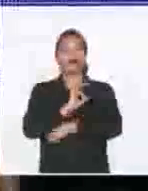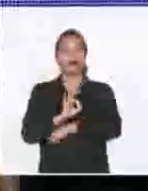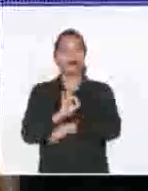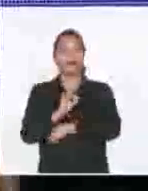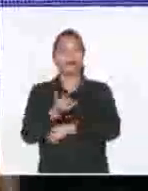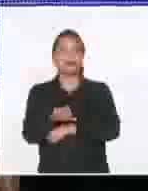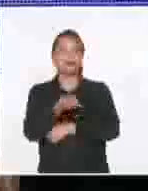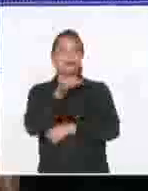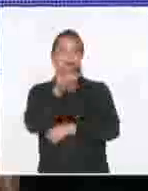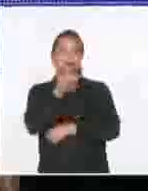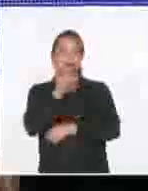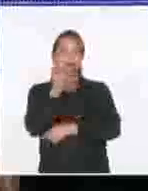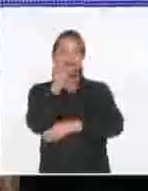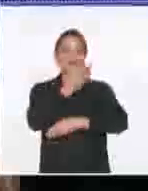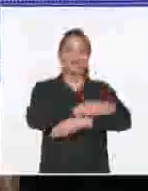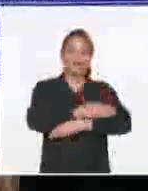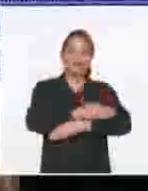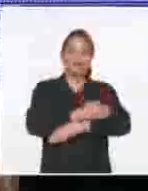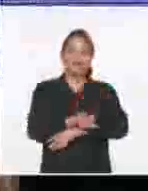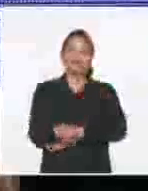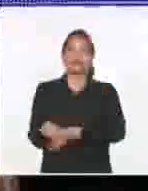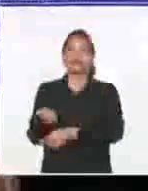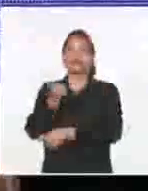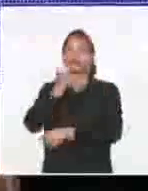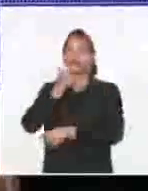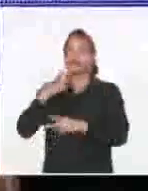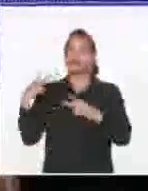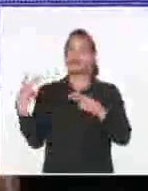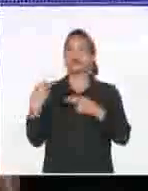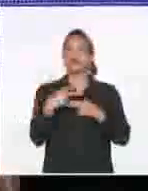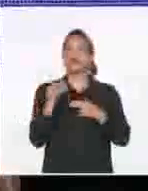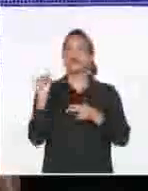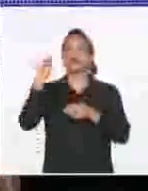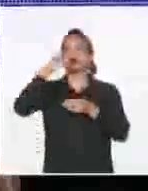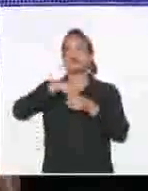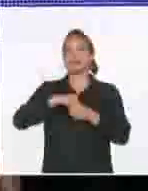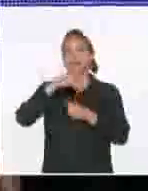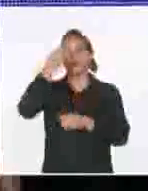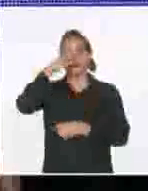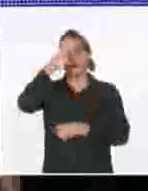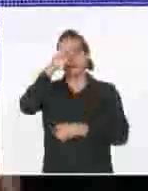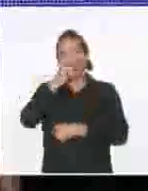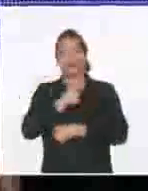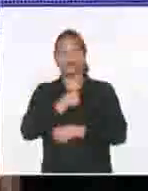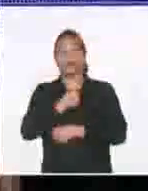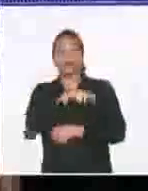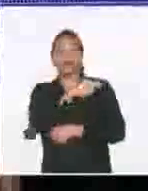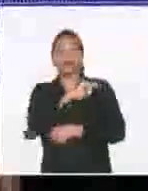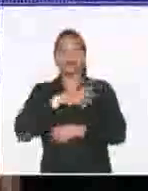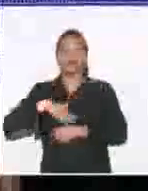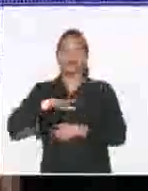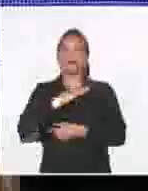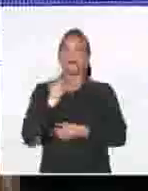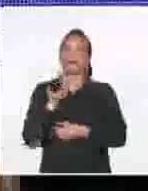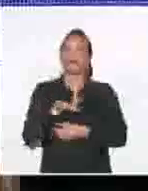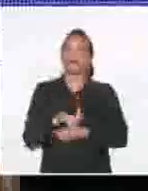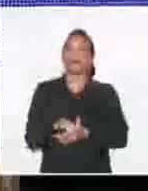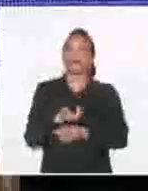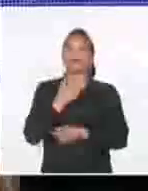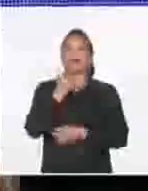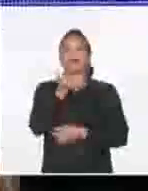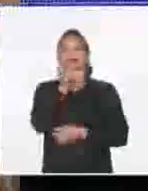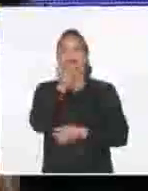letal, cortando, liquidando los ingresos del país, privando al país de los recursos financieros que